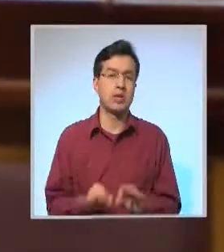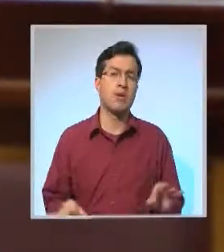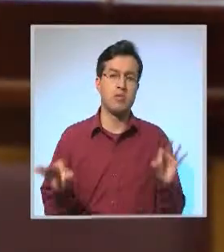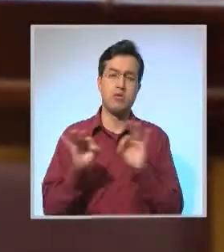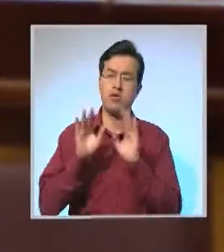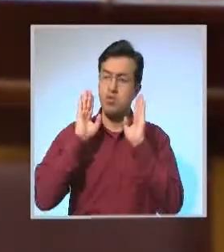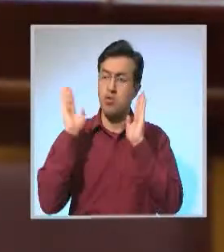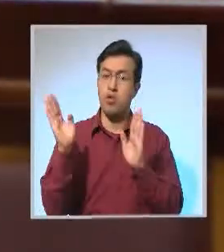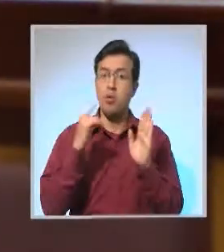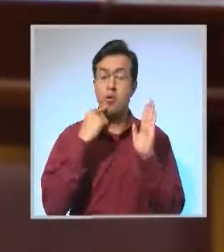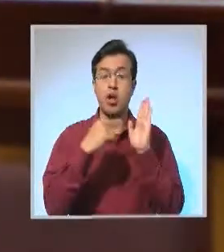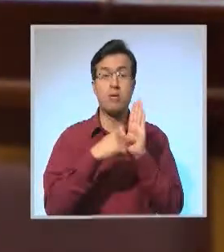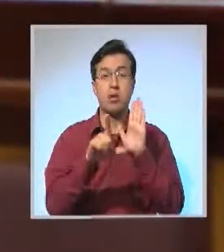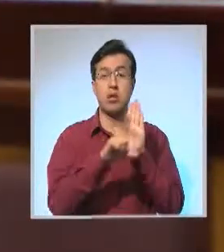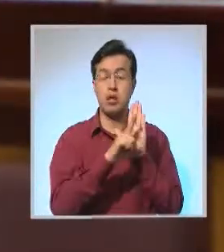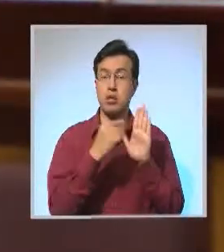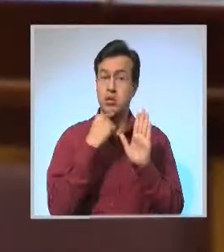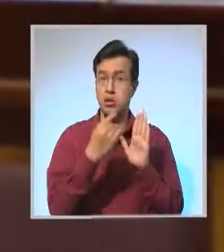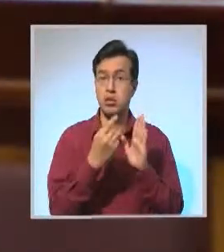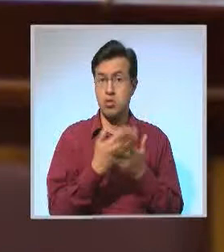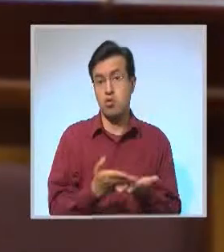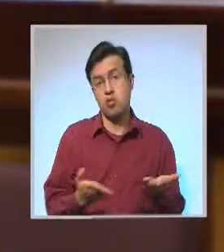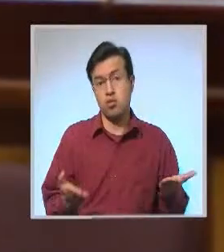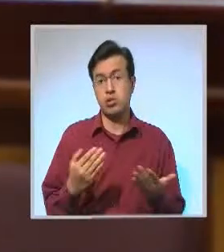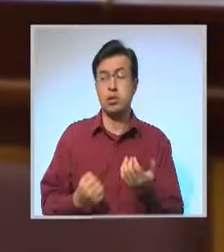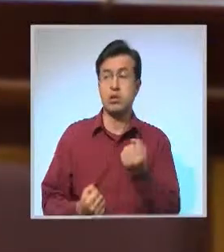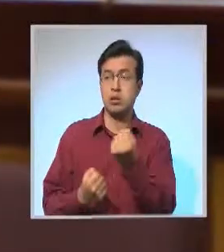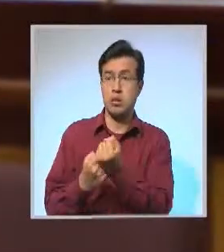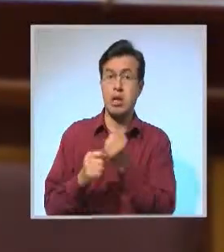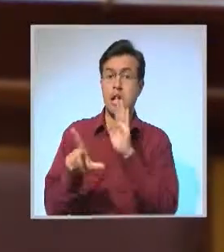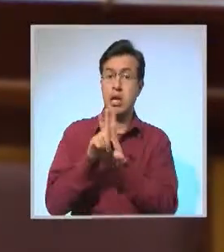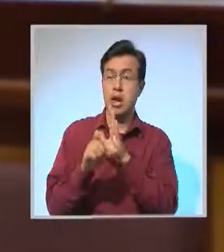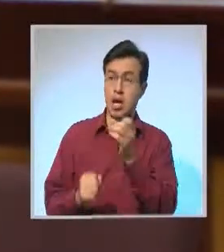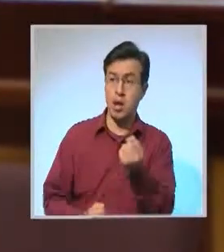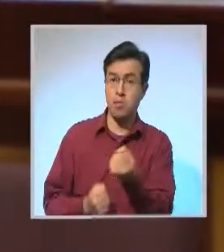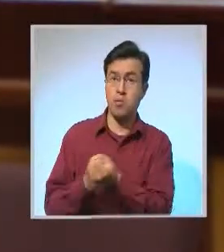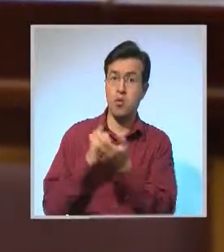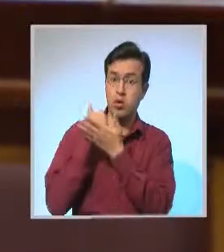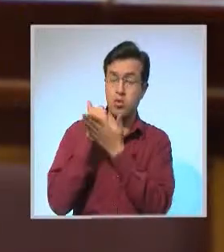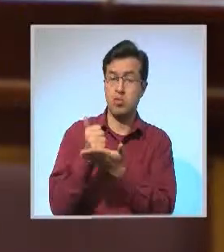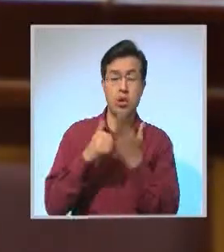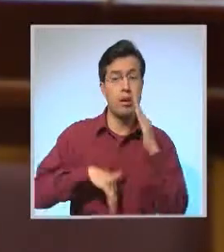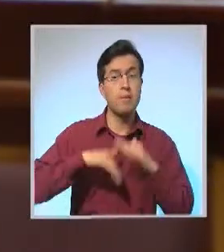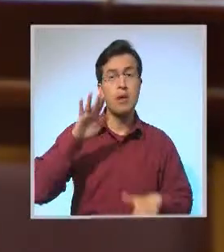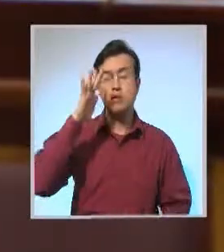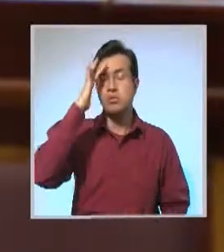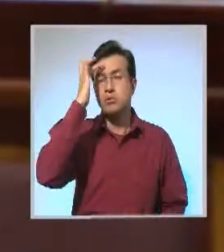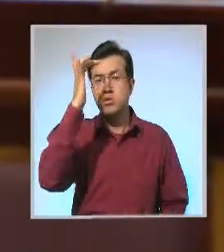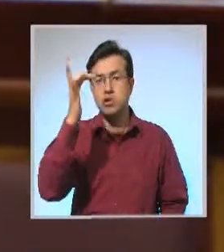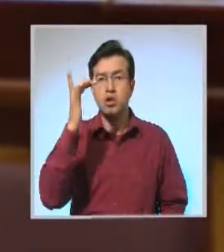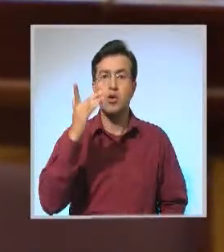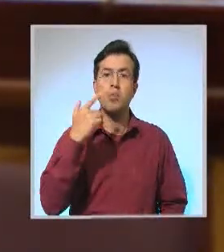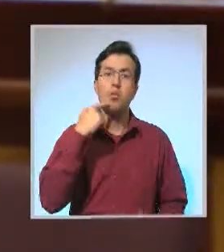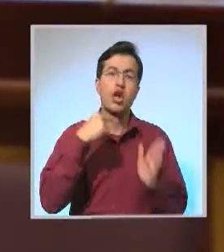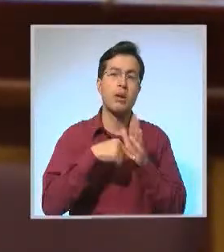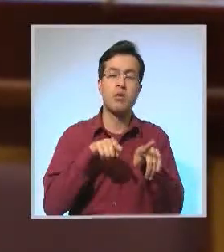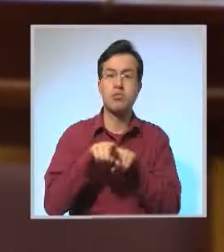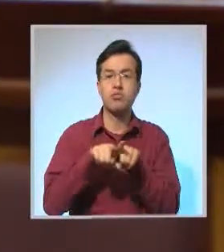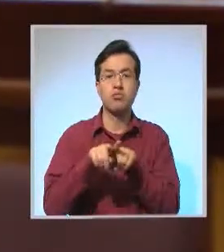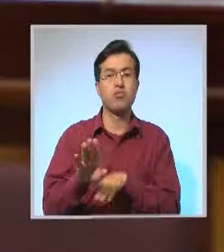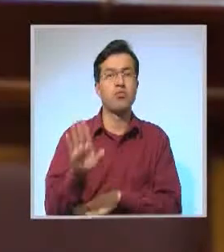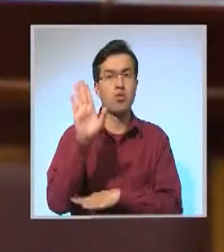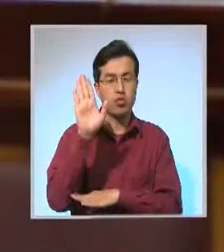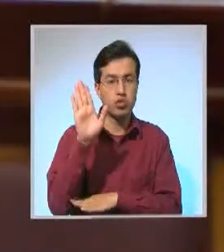ley por ejemplo se establece acciones afirmativas de preferencia para concursos de méritos y oposición